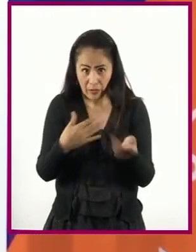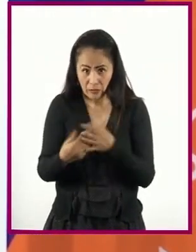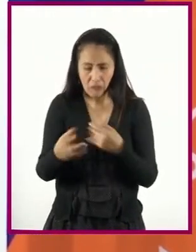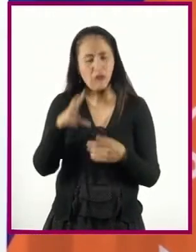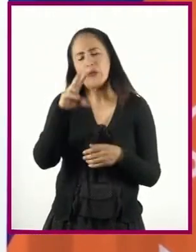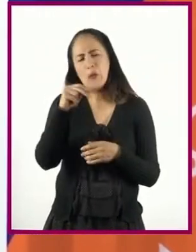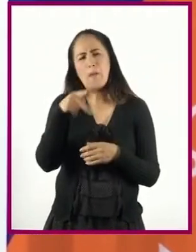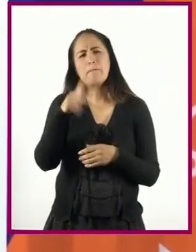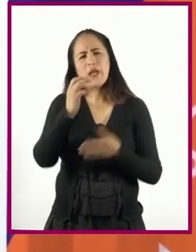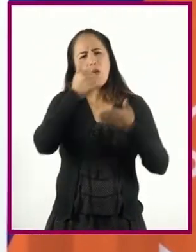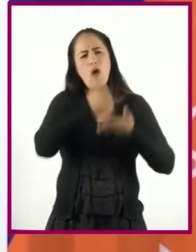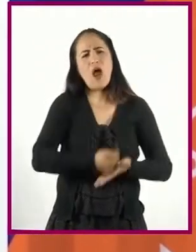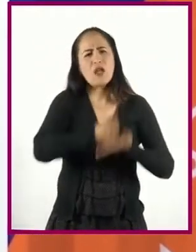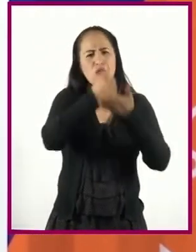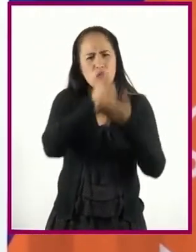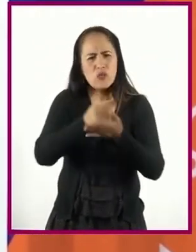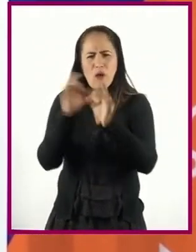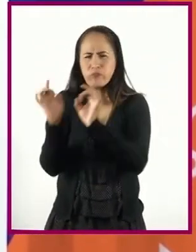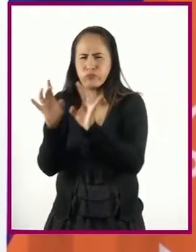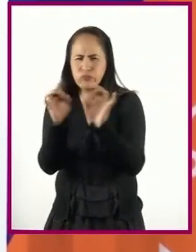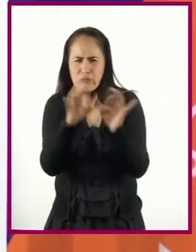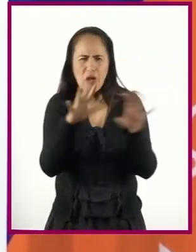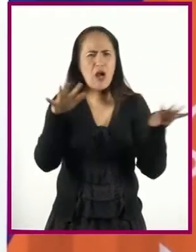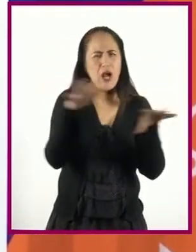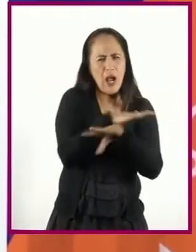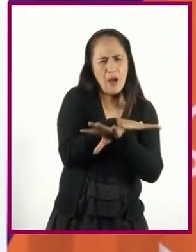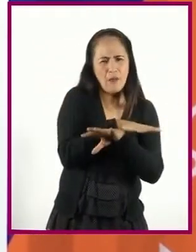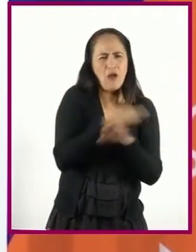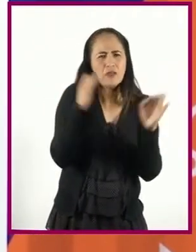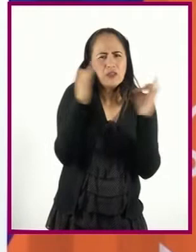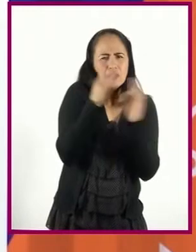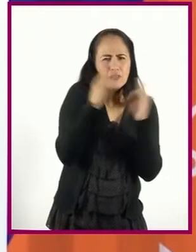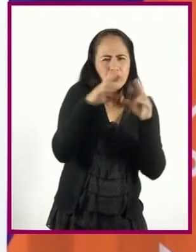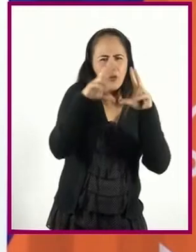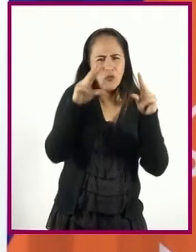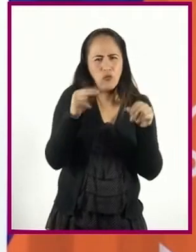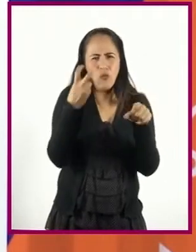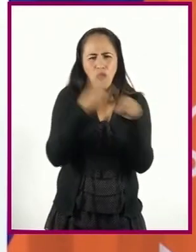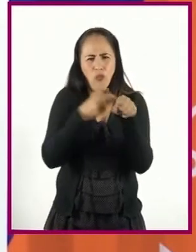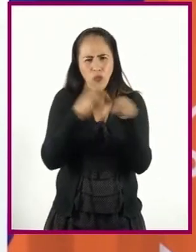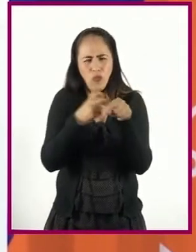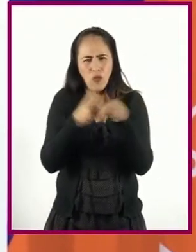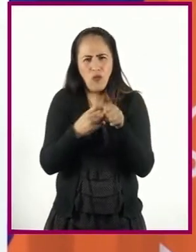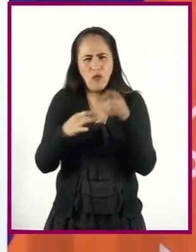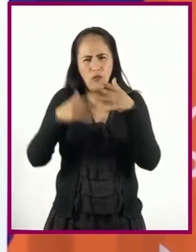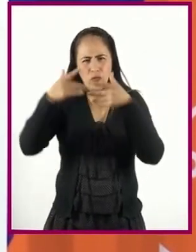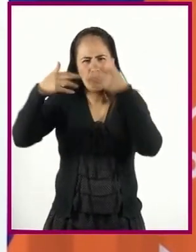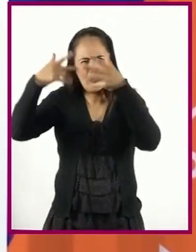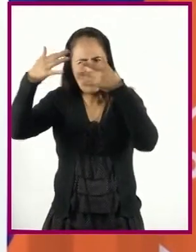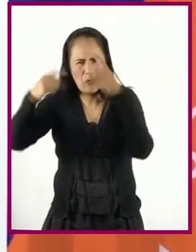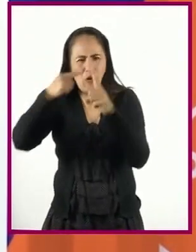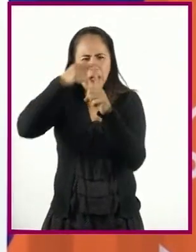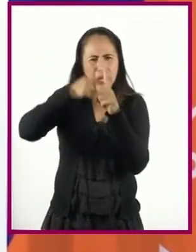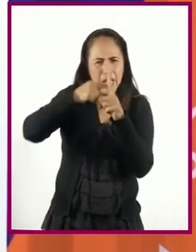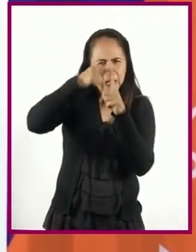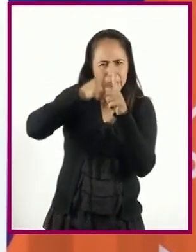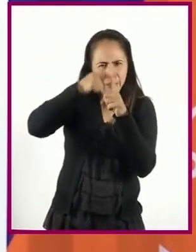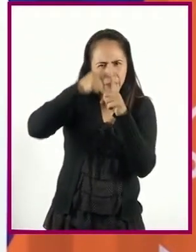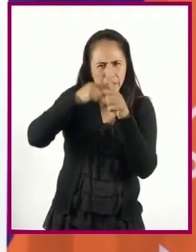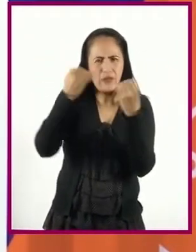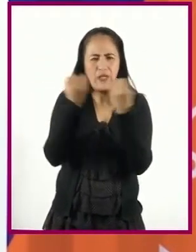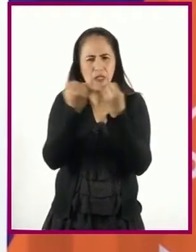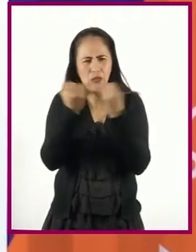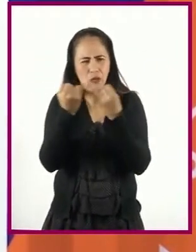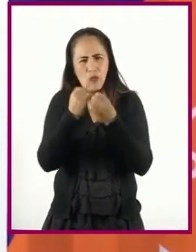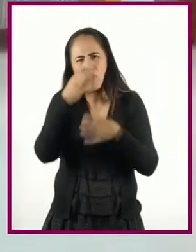manera sencilla fenómenos como los cambios de estado, la presión y la temperatura, así como representar elementos,